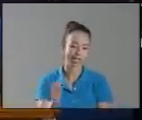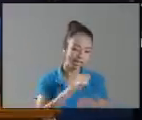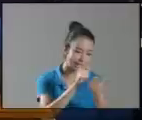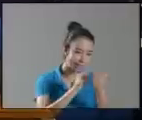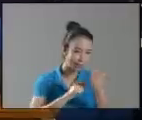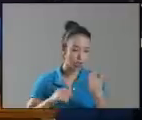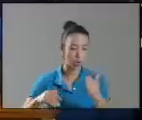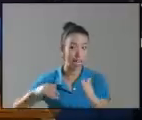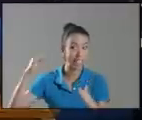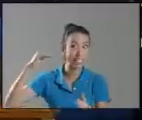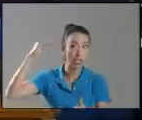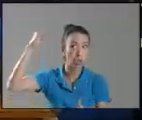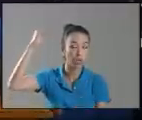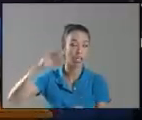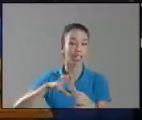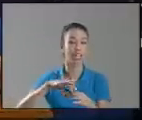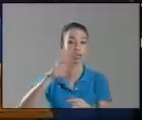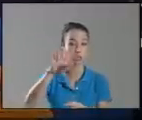¿Usted nunca